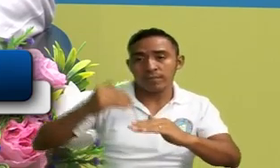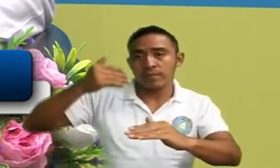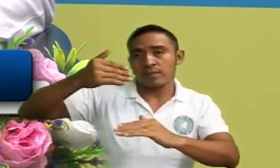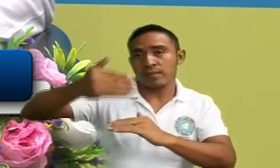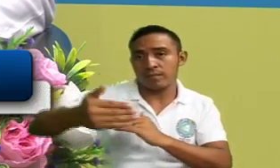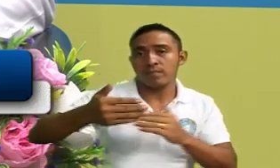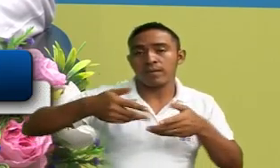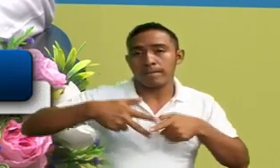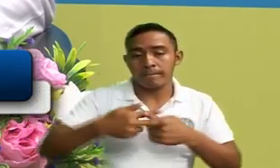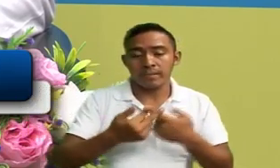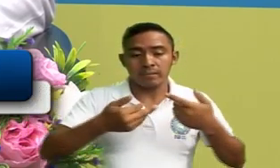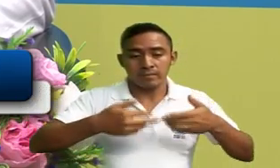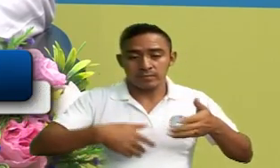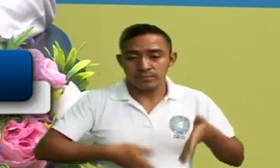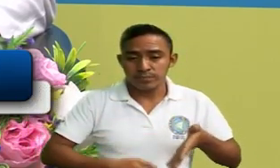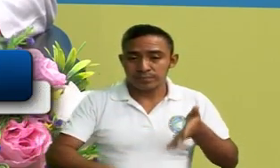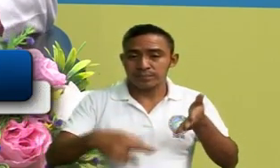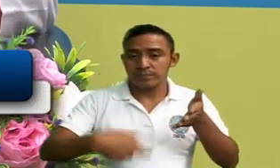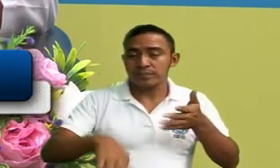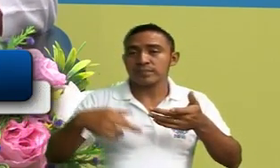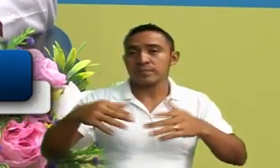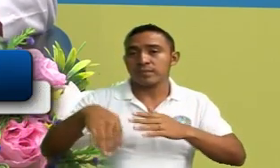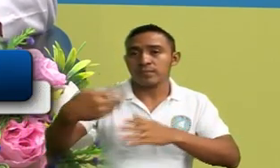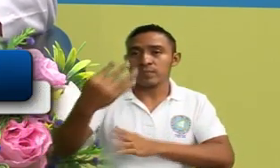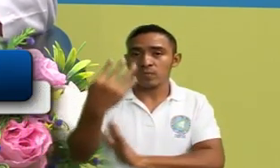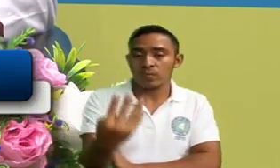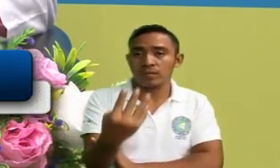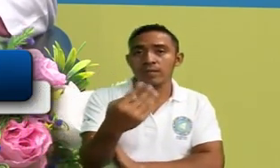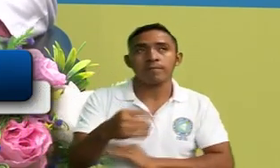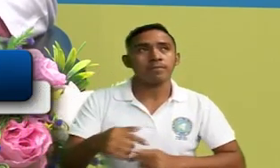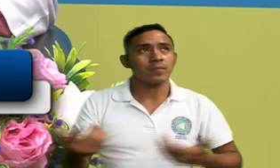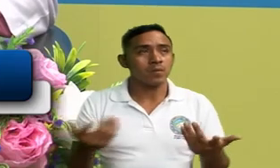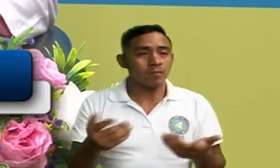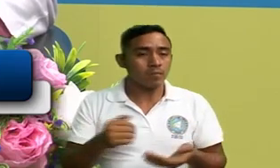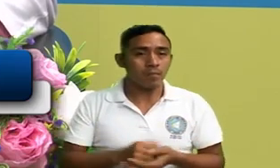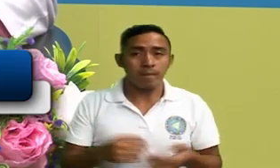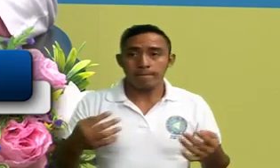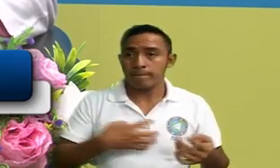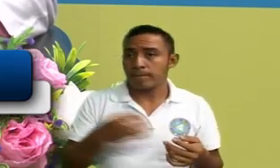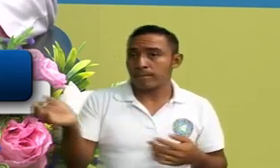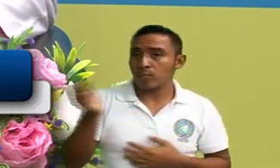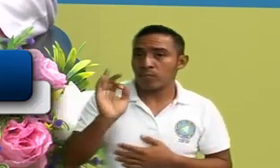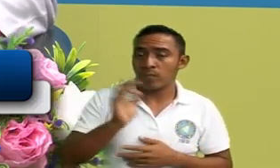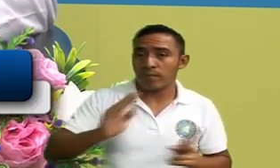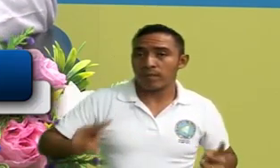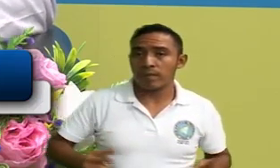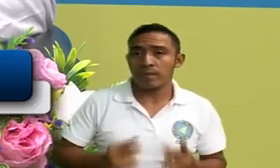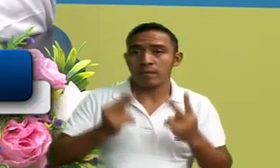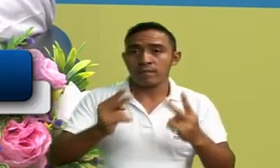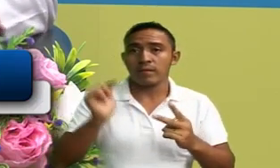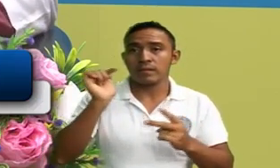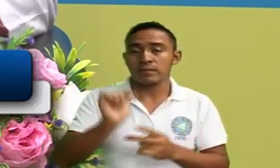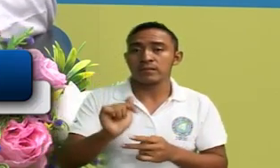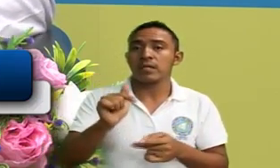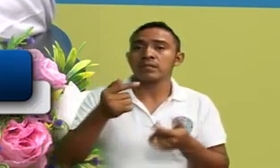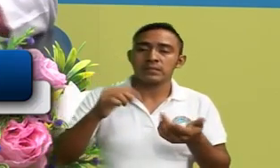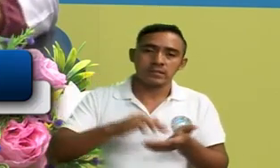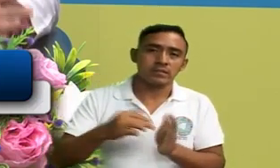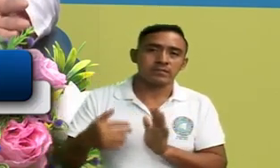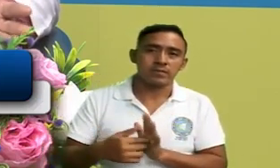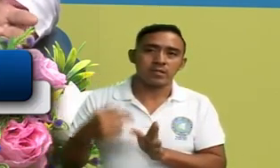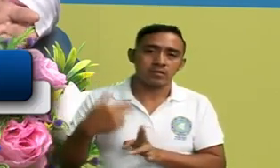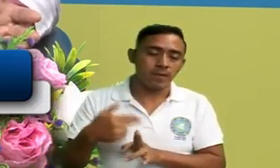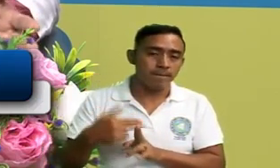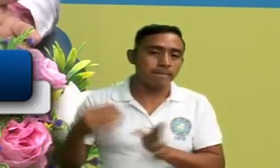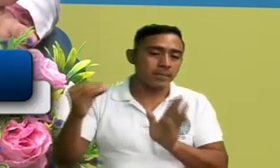después que inició su menstruación y que interfiere en la calidad de vida de la paciente, es la paciente que es candidata al diagnóstico